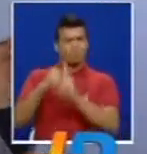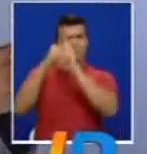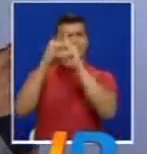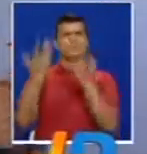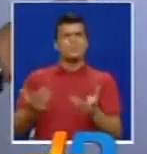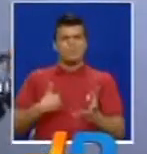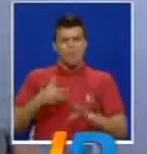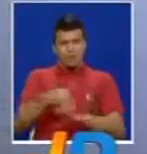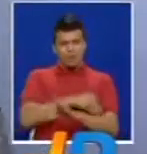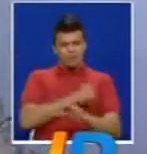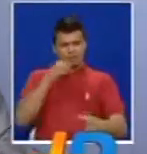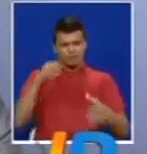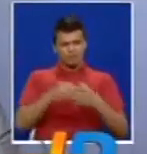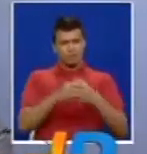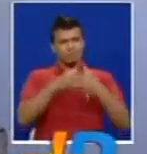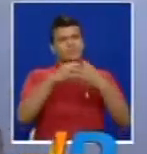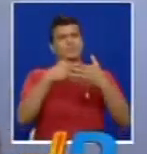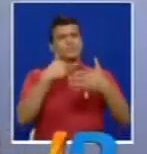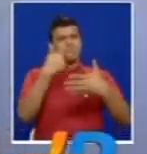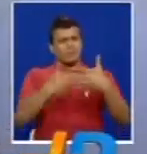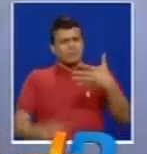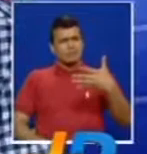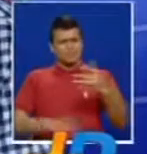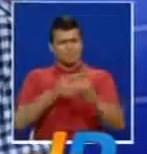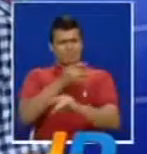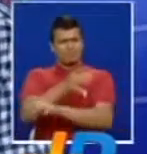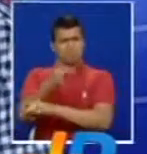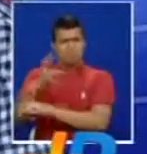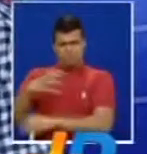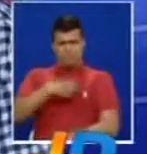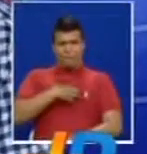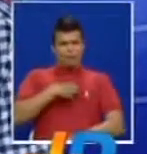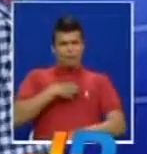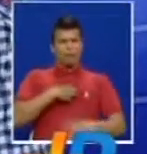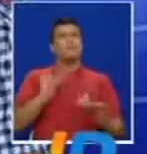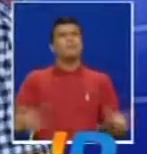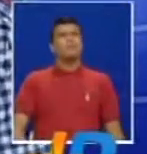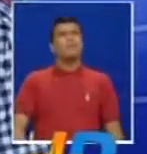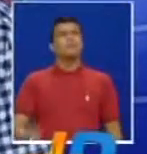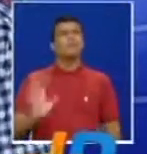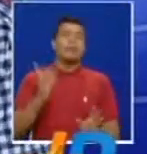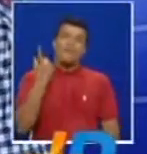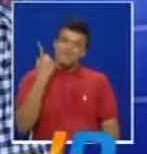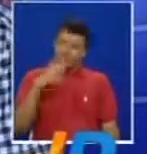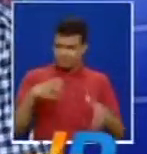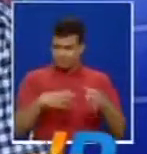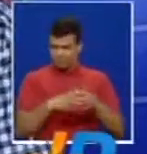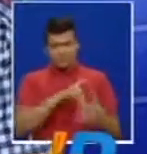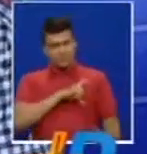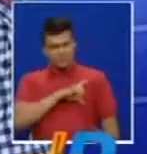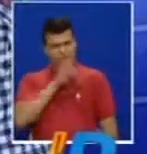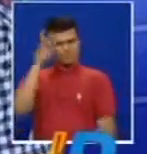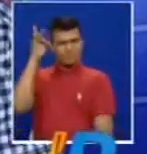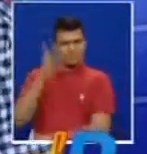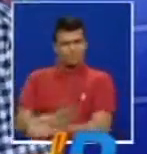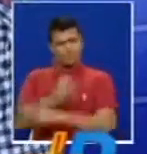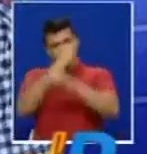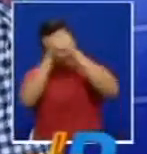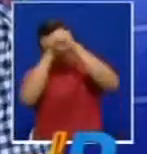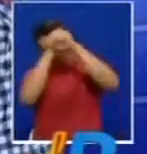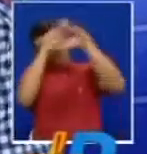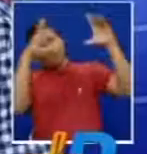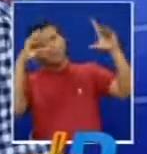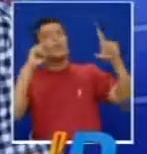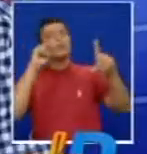América, 2 veces con Caldas y campeón de Copa Libertadores con el conjunto manizalita. Sí, falta el título con el Deportivo Cali, que es mi gran sueño, mi gran